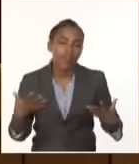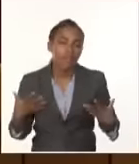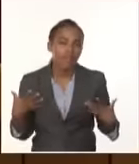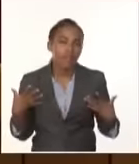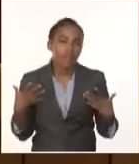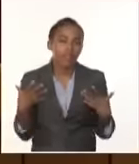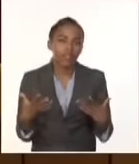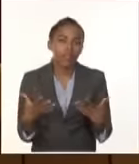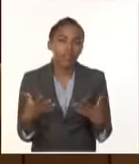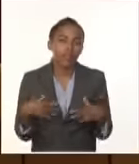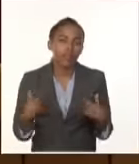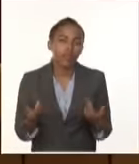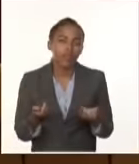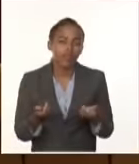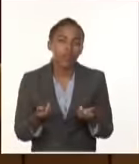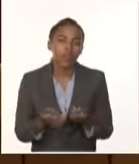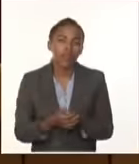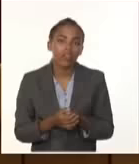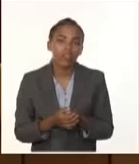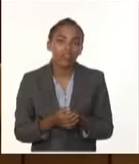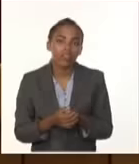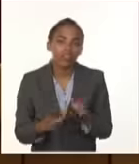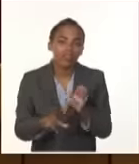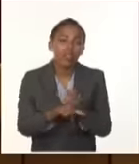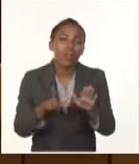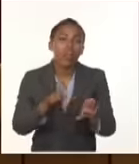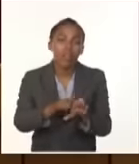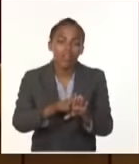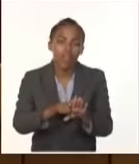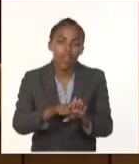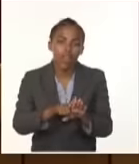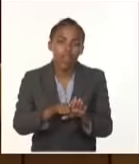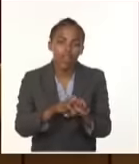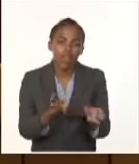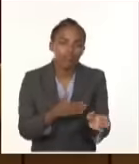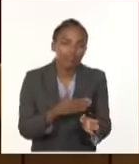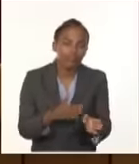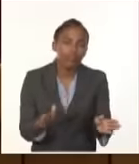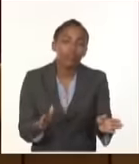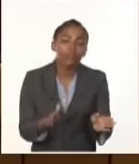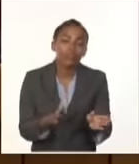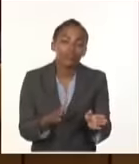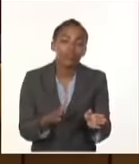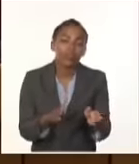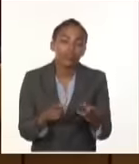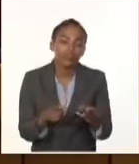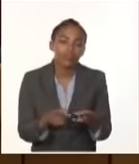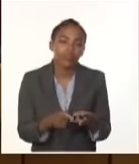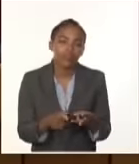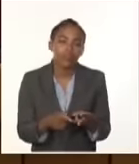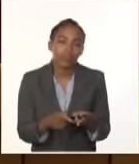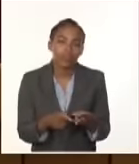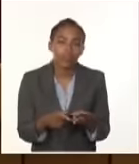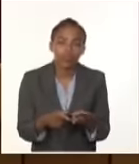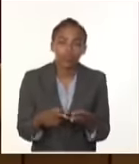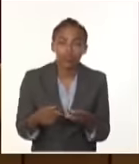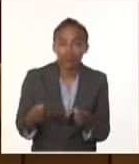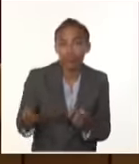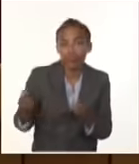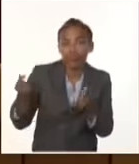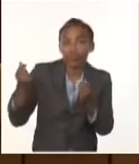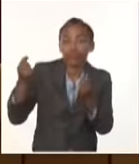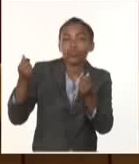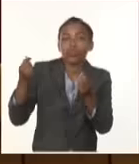contra el descontrol, las ilegalidades, las evasiones tributarias, la especulación y el